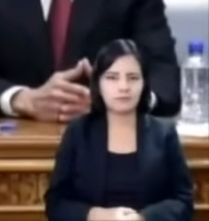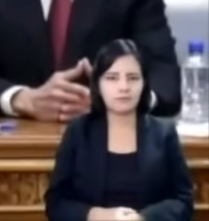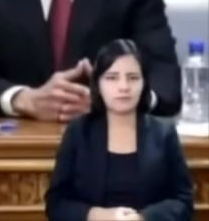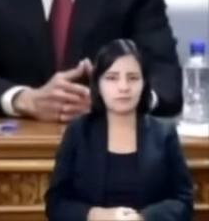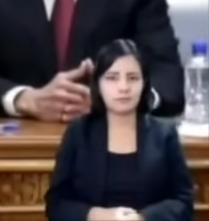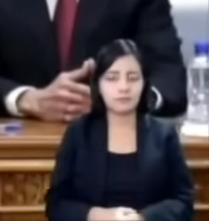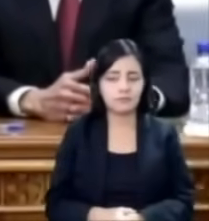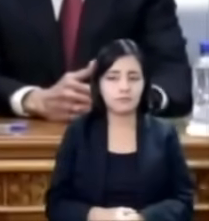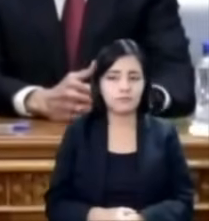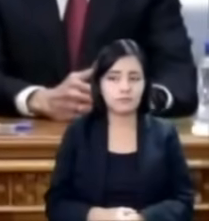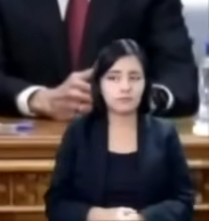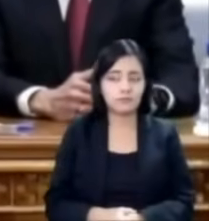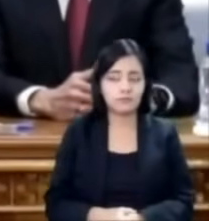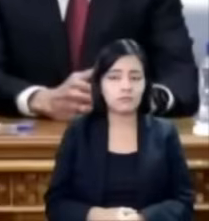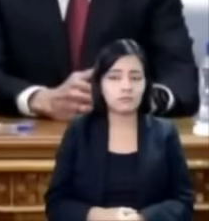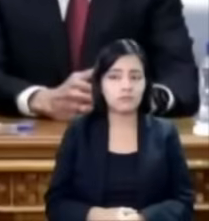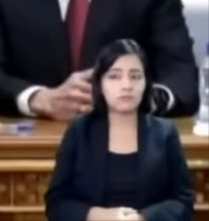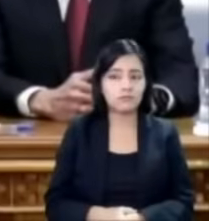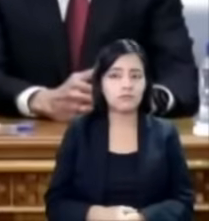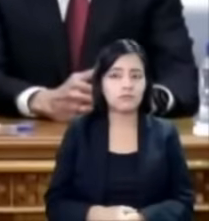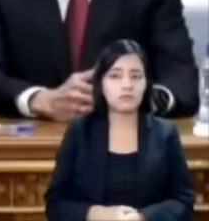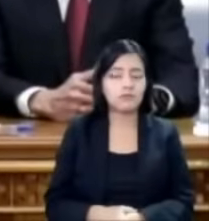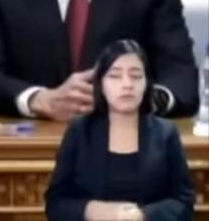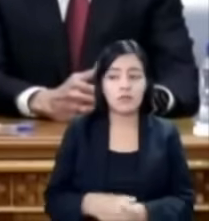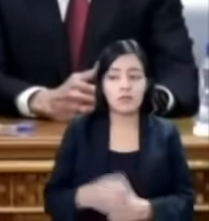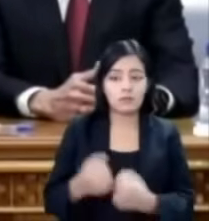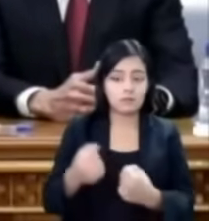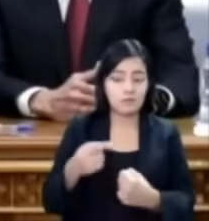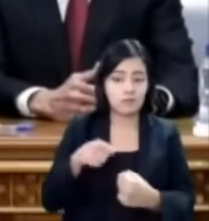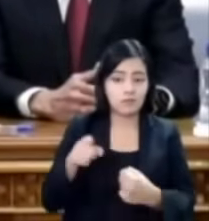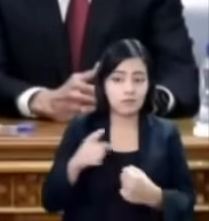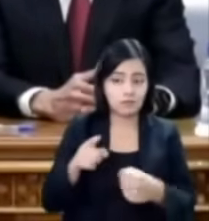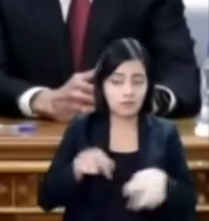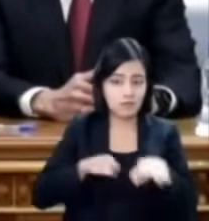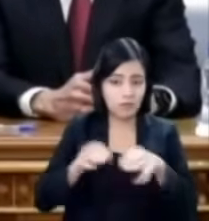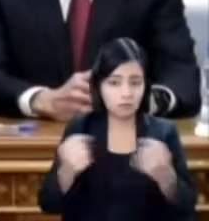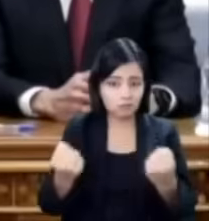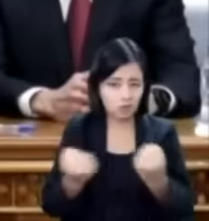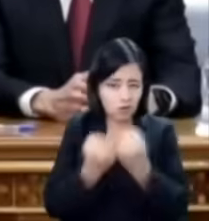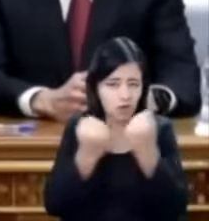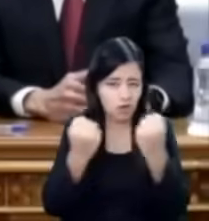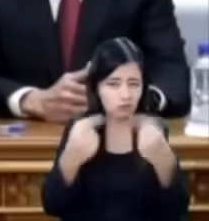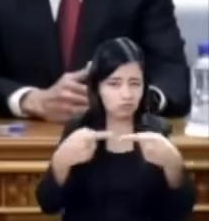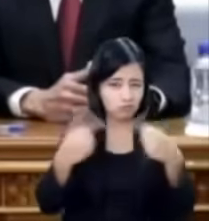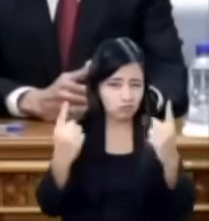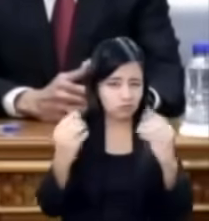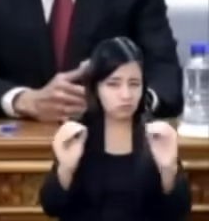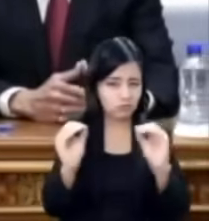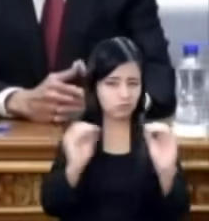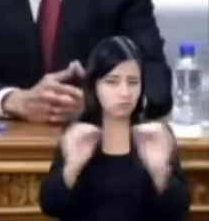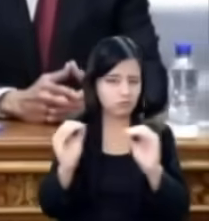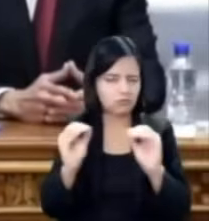chocado, no han habido discrepancias, y esto